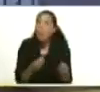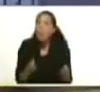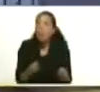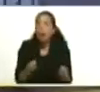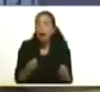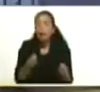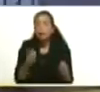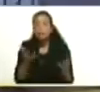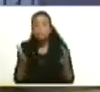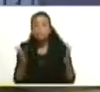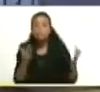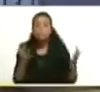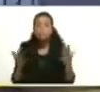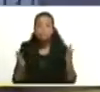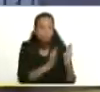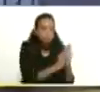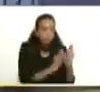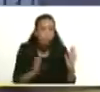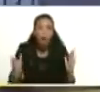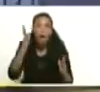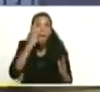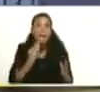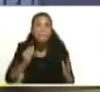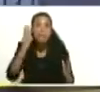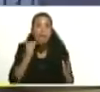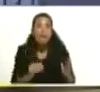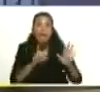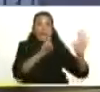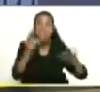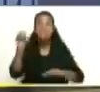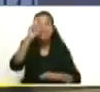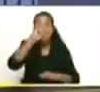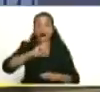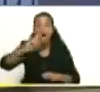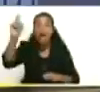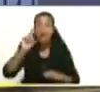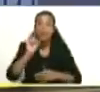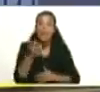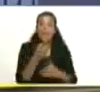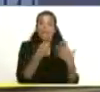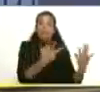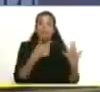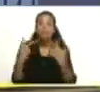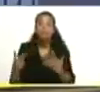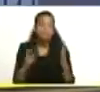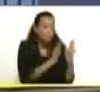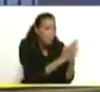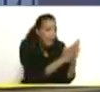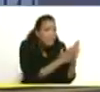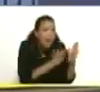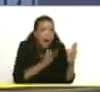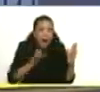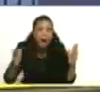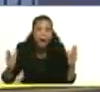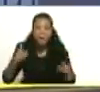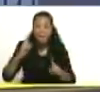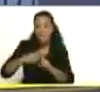lleno de grandes experiencias en estos 60 años del G77